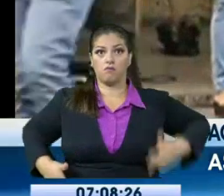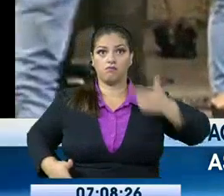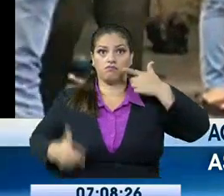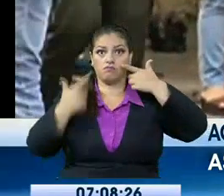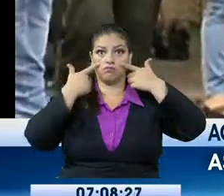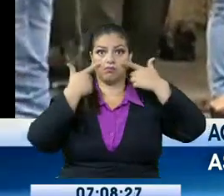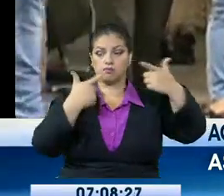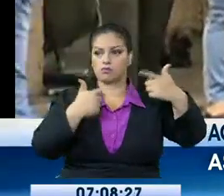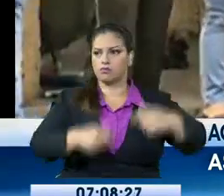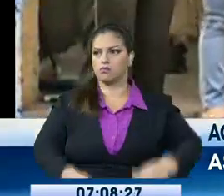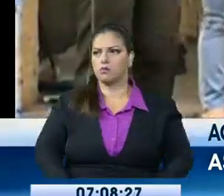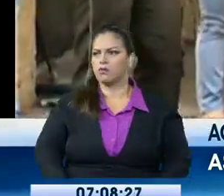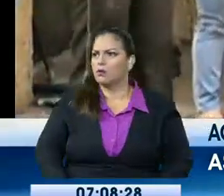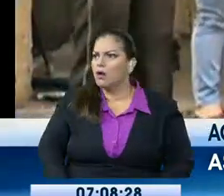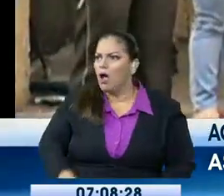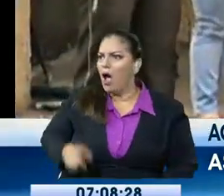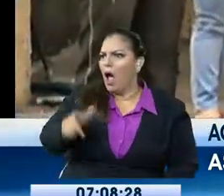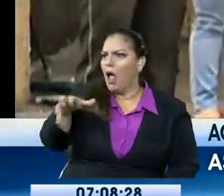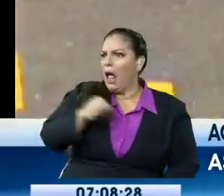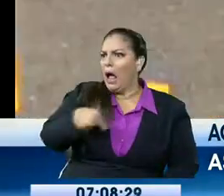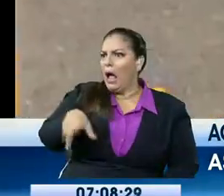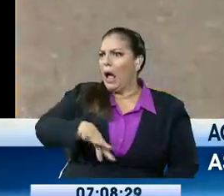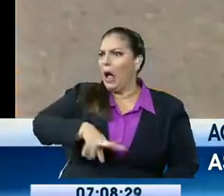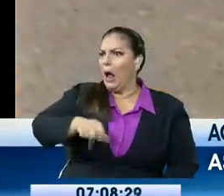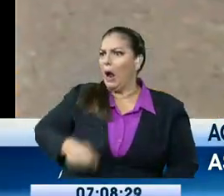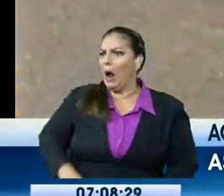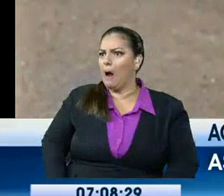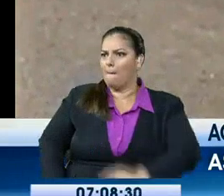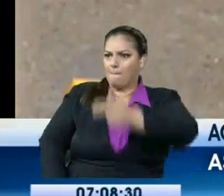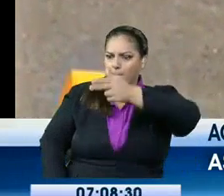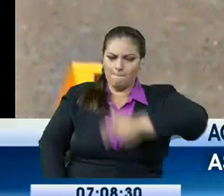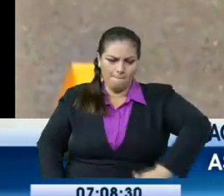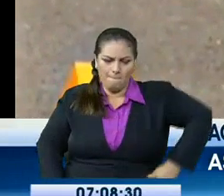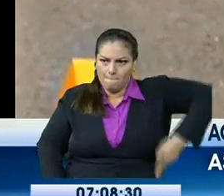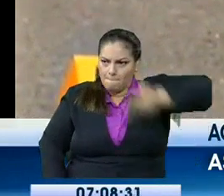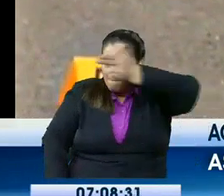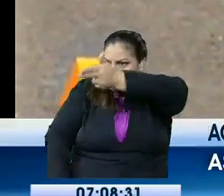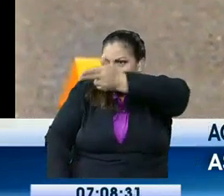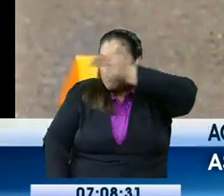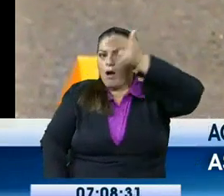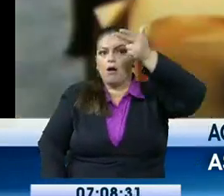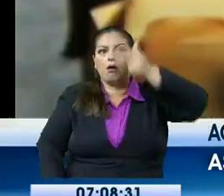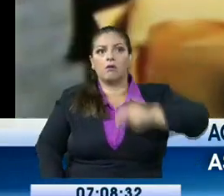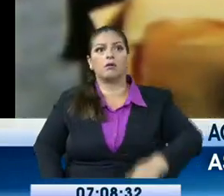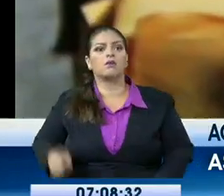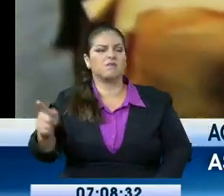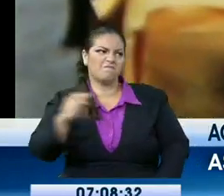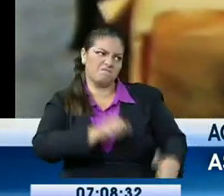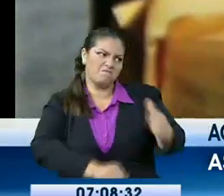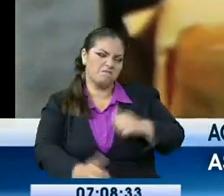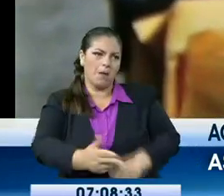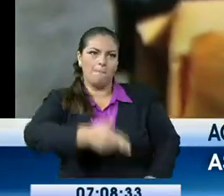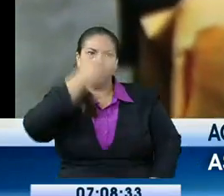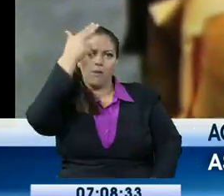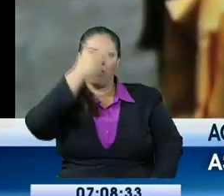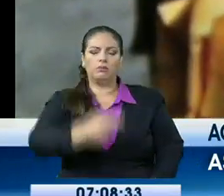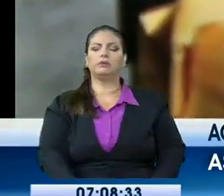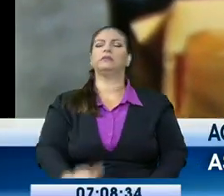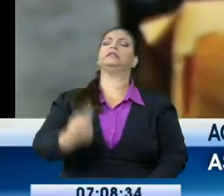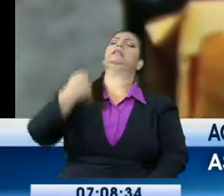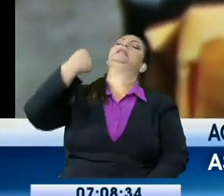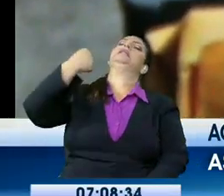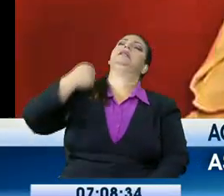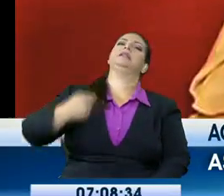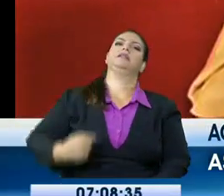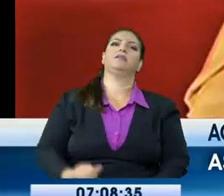víctima quedó herida y tendida en la calzada. El mismo portaba un arma de fuego con la que se defendió. Los sospechosos quedaron anonadados por esta